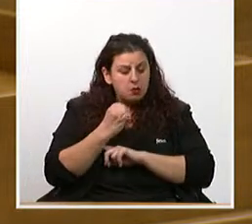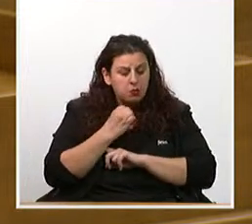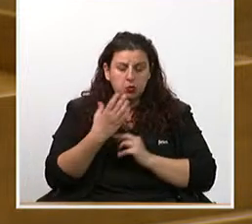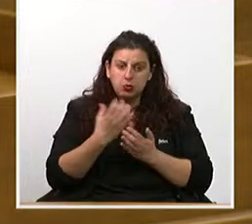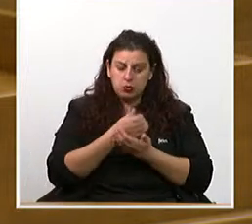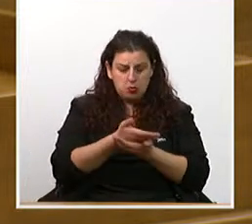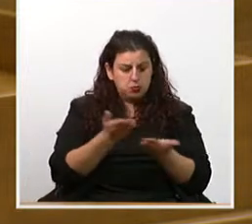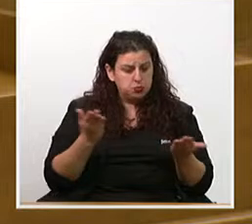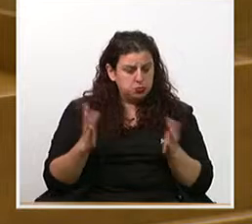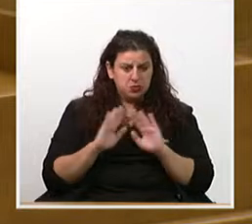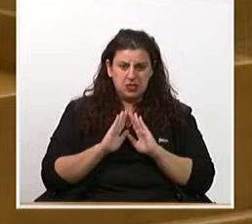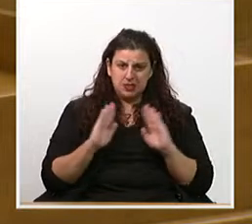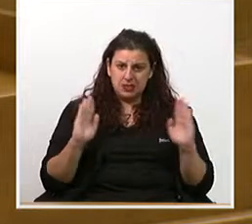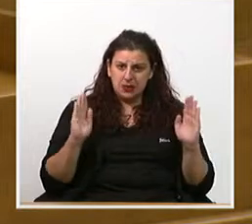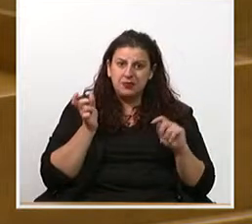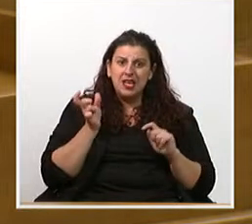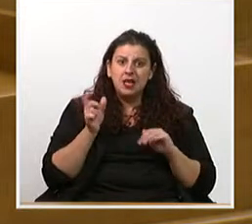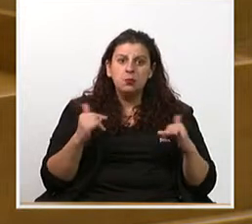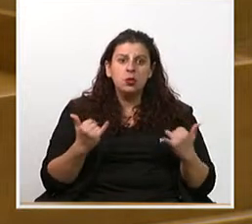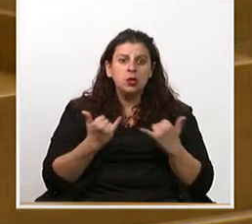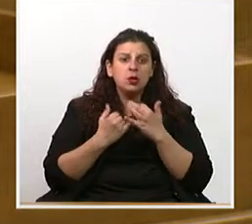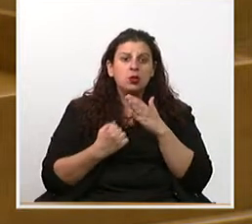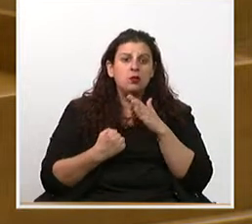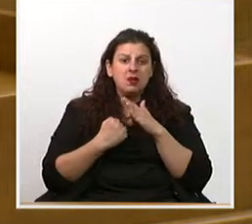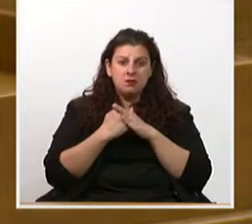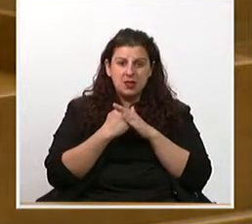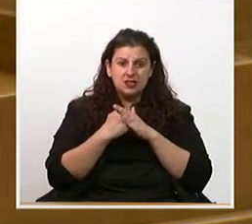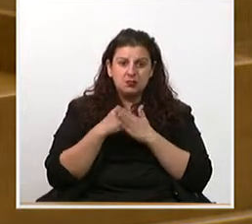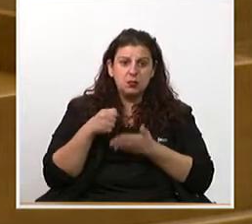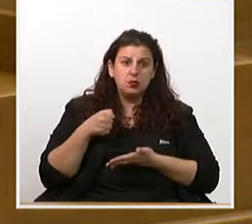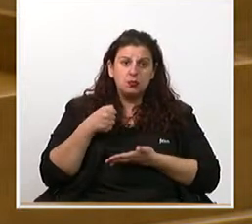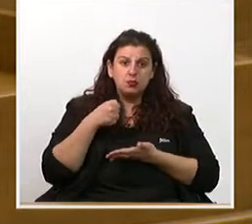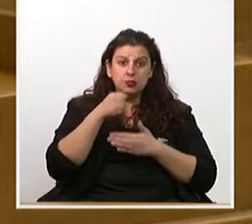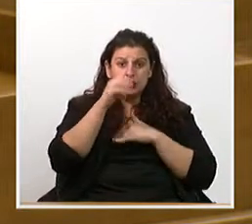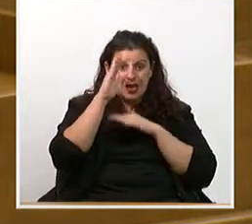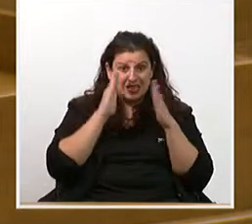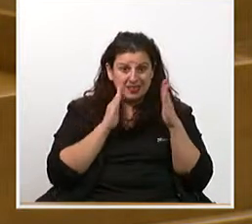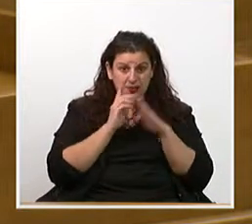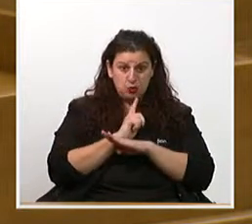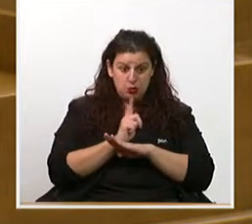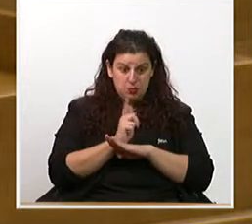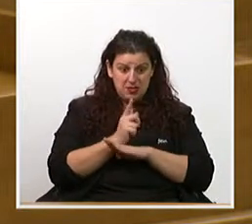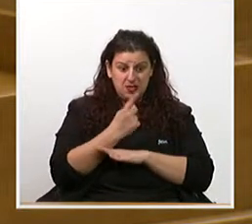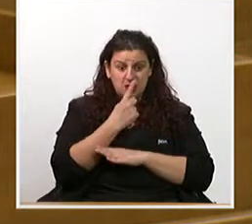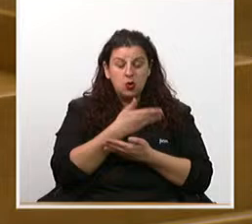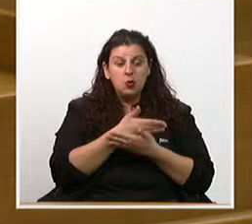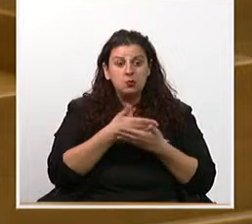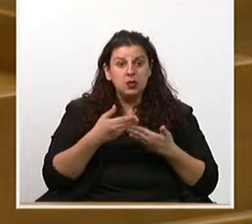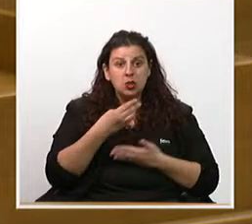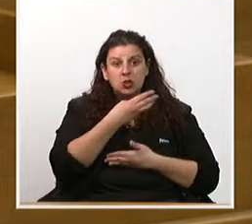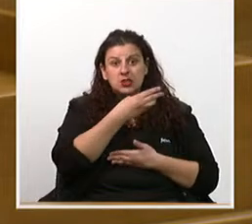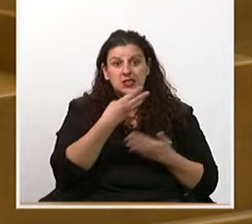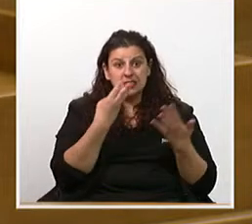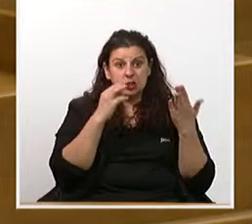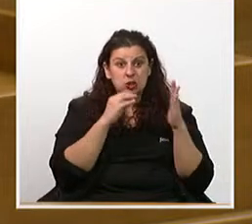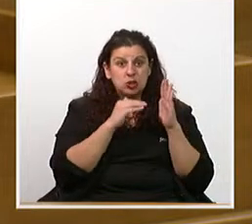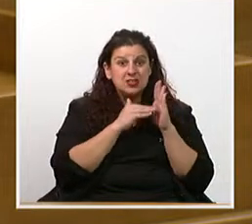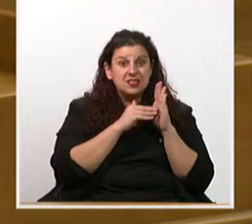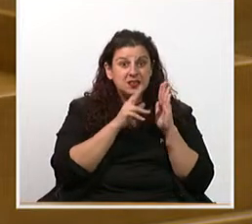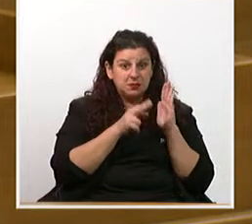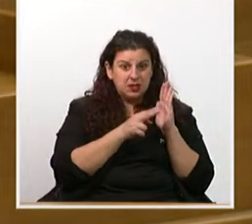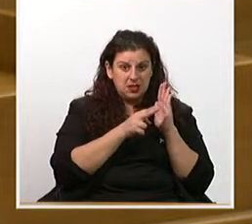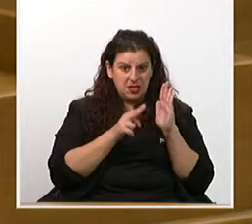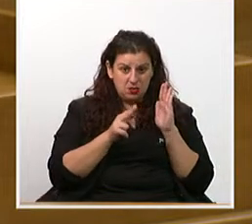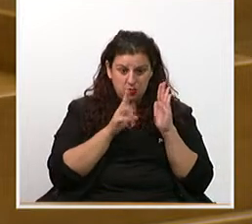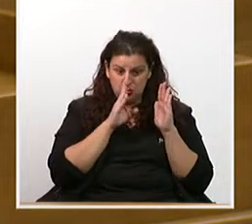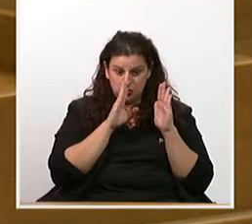ustedes el importe global máximo en las ayudas de atención inmediata asciende a 1380.000 de estas de las que